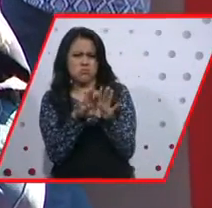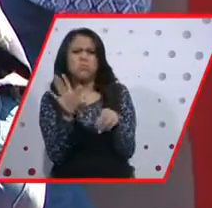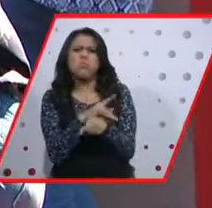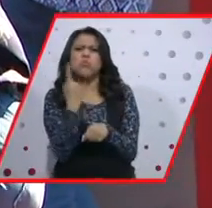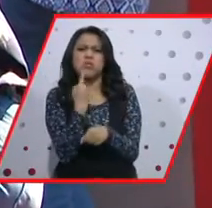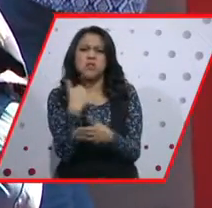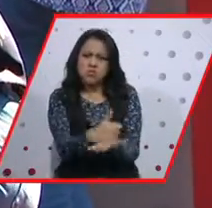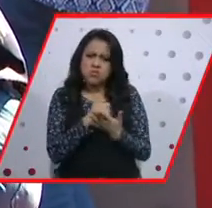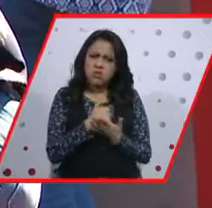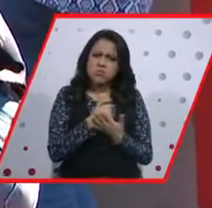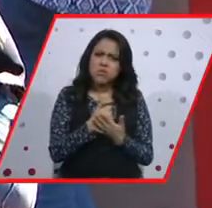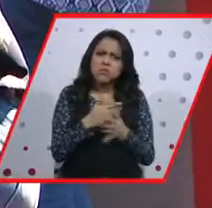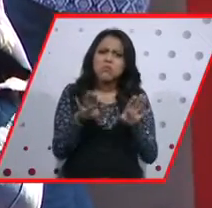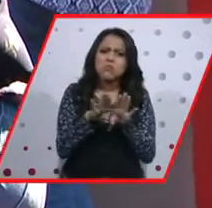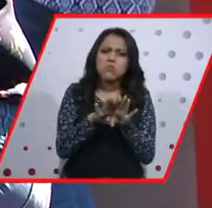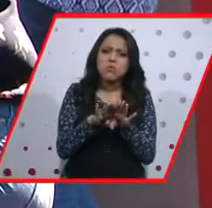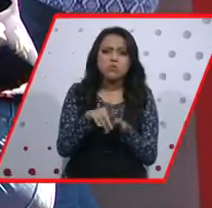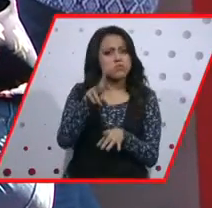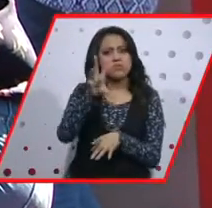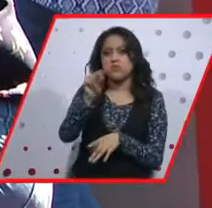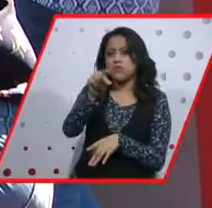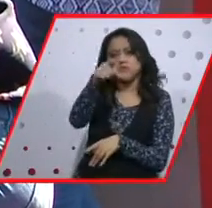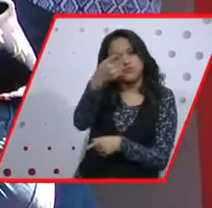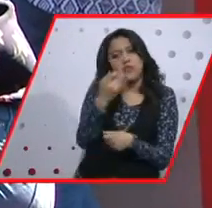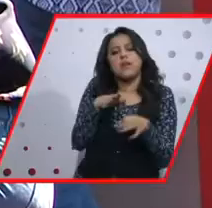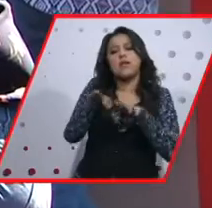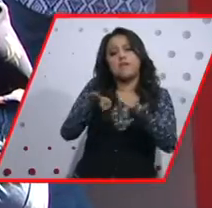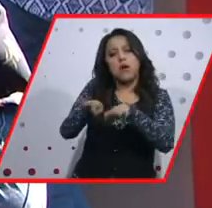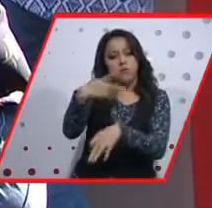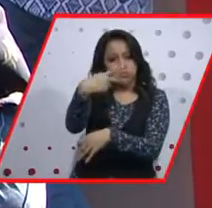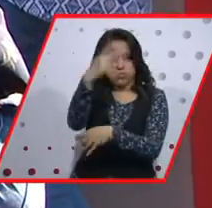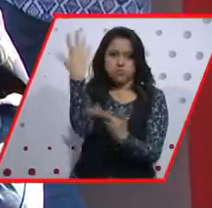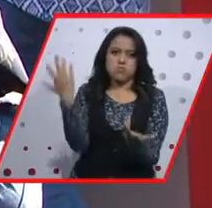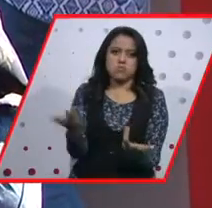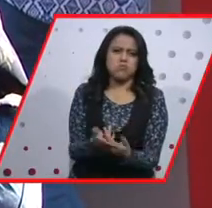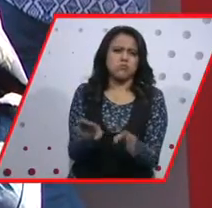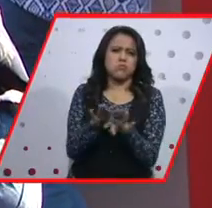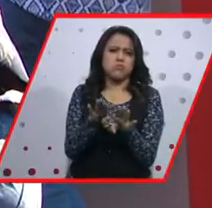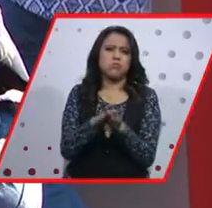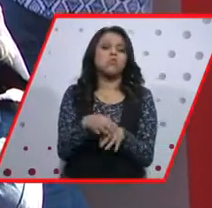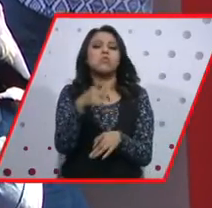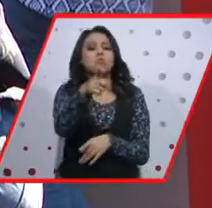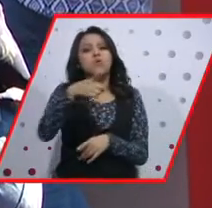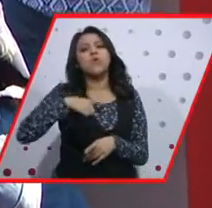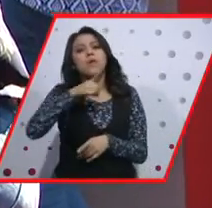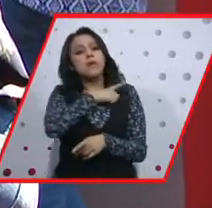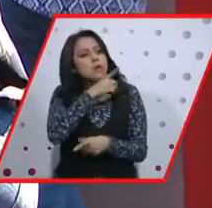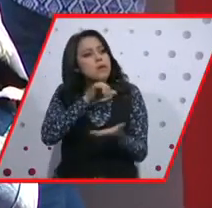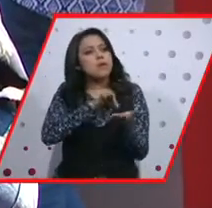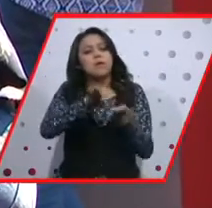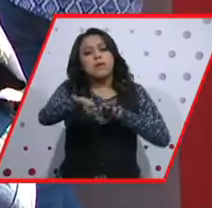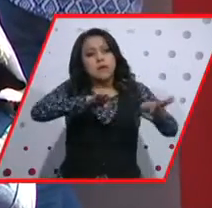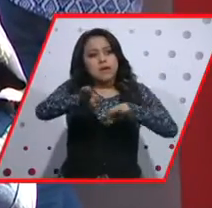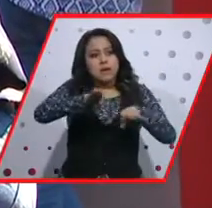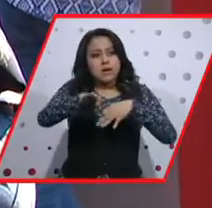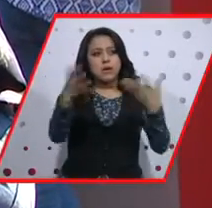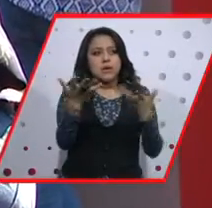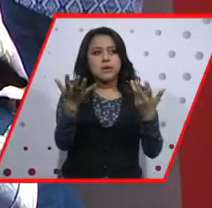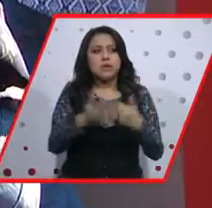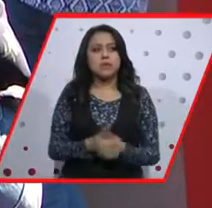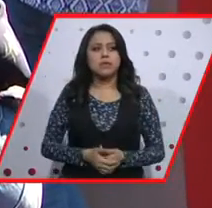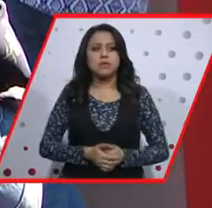yo te hice un favor. Es su trabajo. Y le dije, es que, pues es su, bueno, es su trabajo, usted es como doctor, ¿no? Y me dijo, ¿sabes qué,